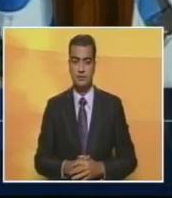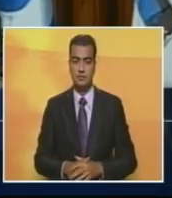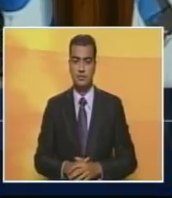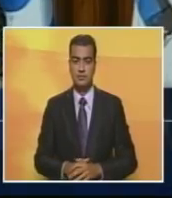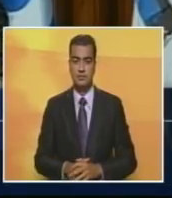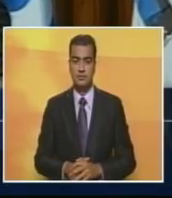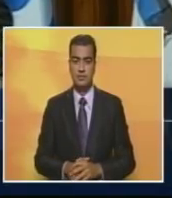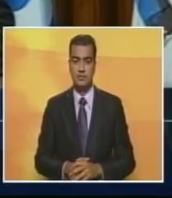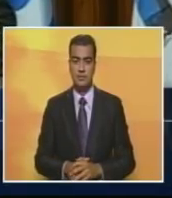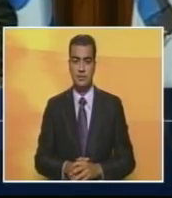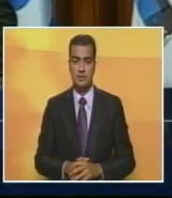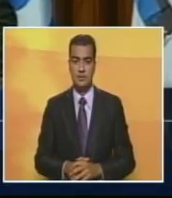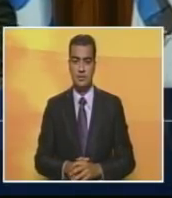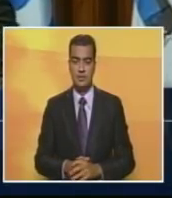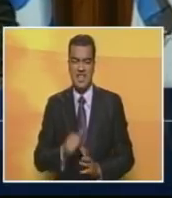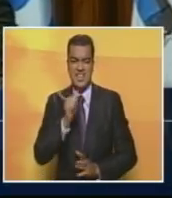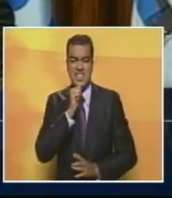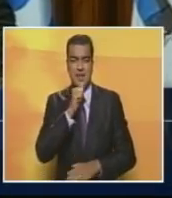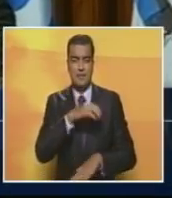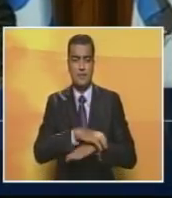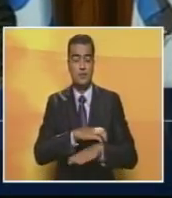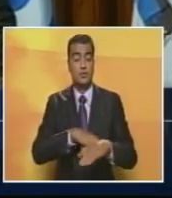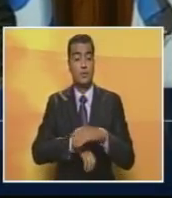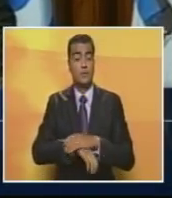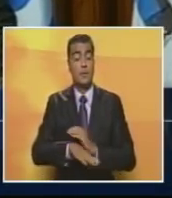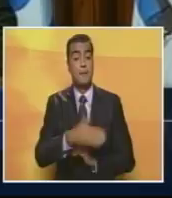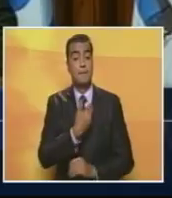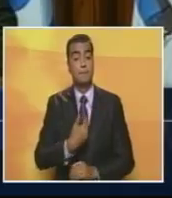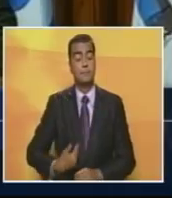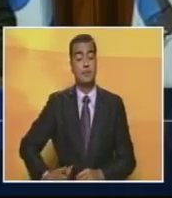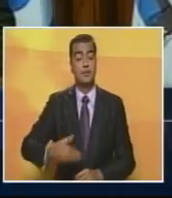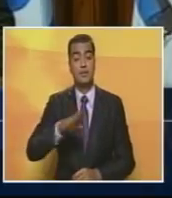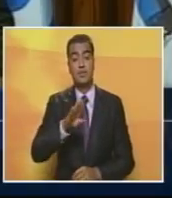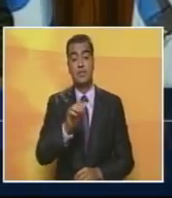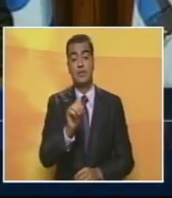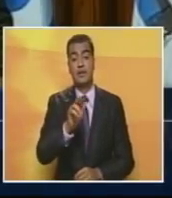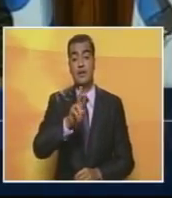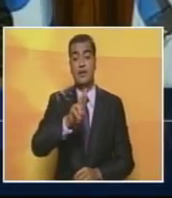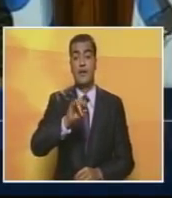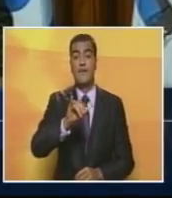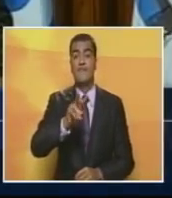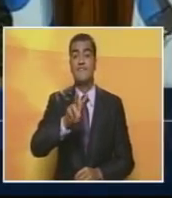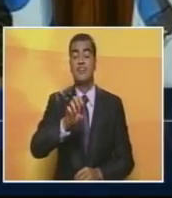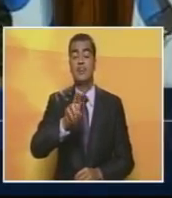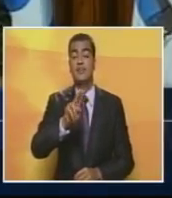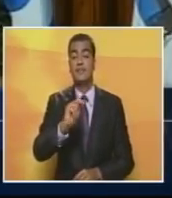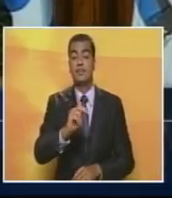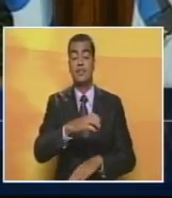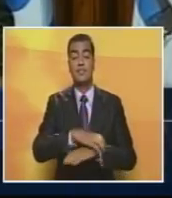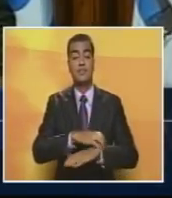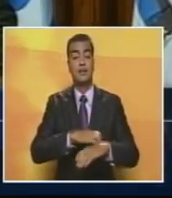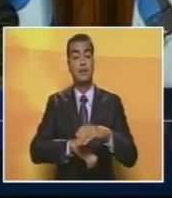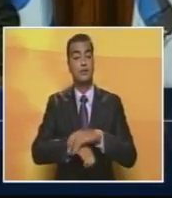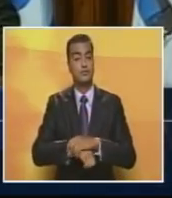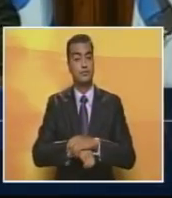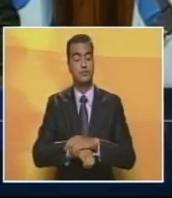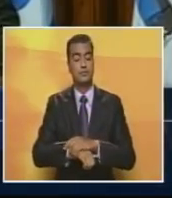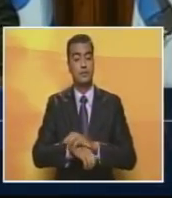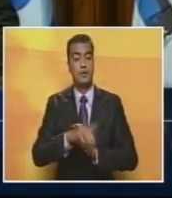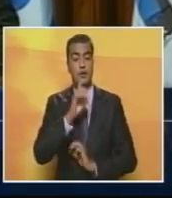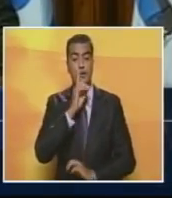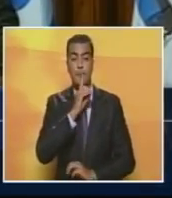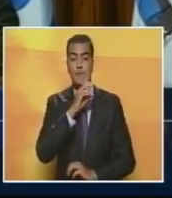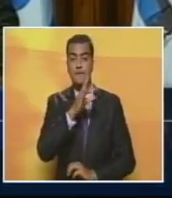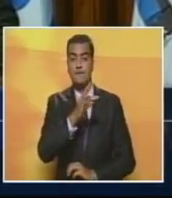Y me refiero al presidente de Variven, está detenido. El presidente de Variven,